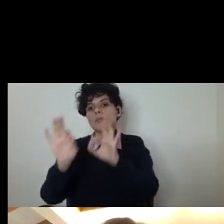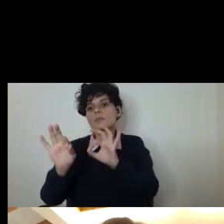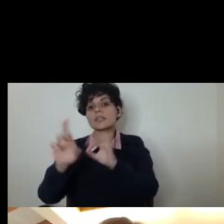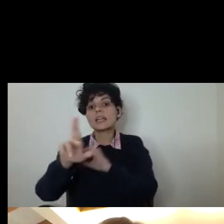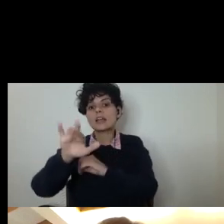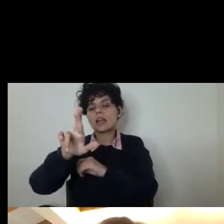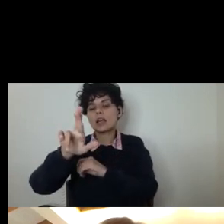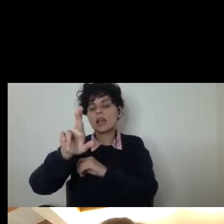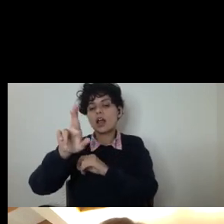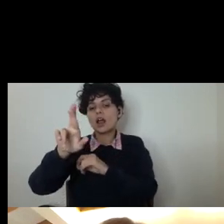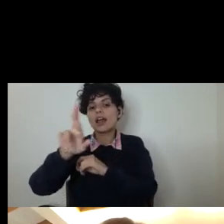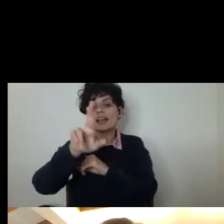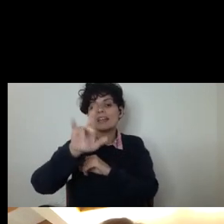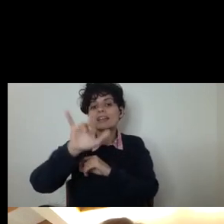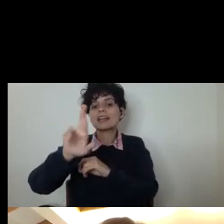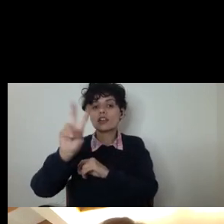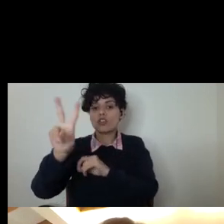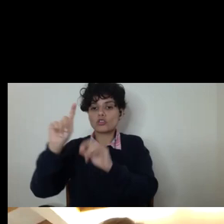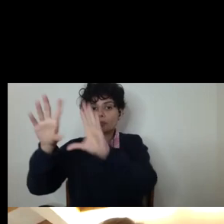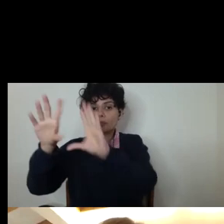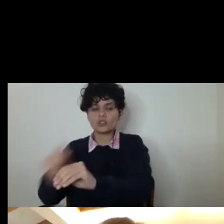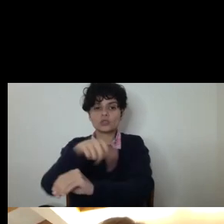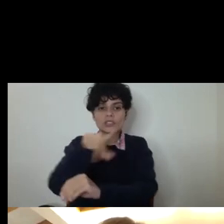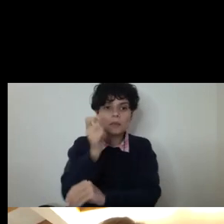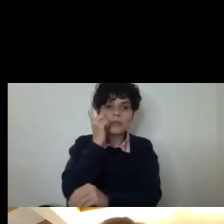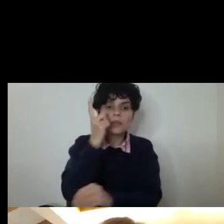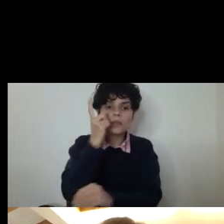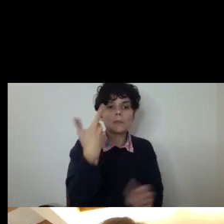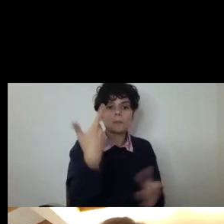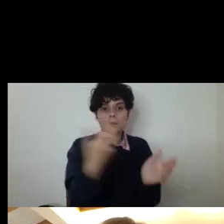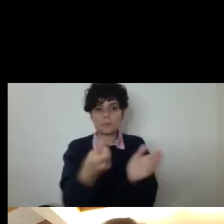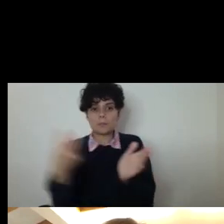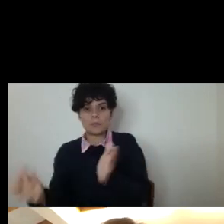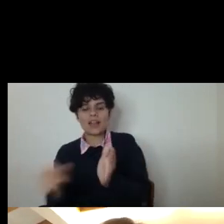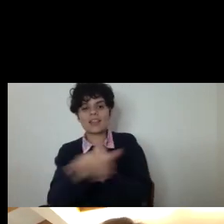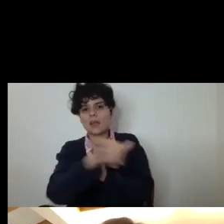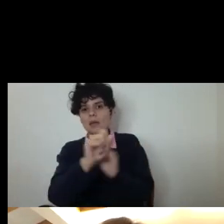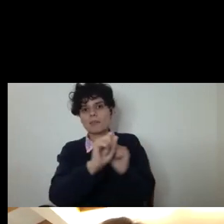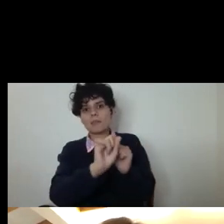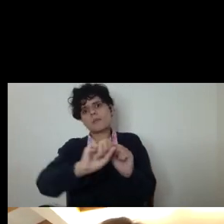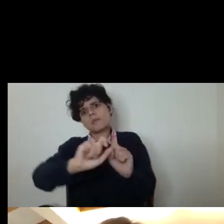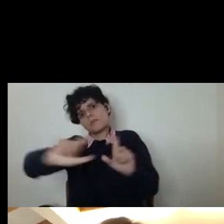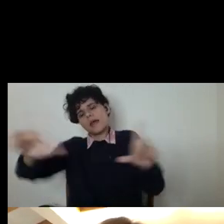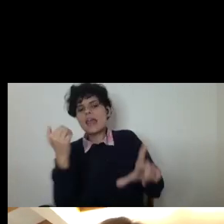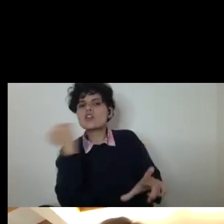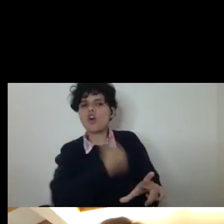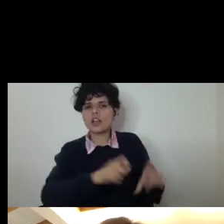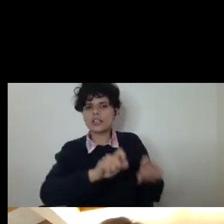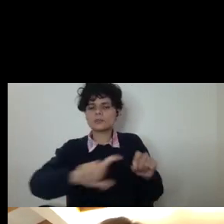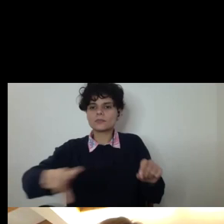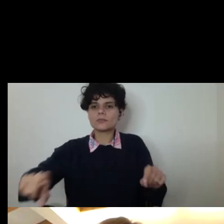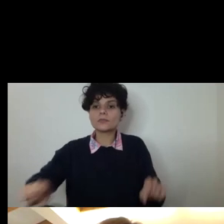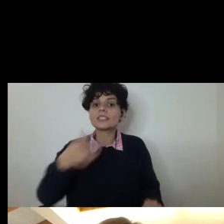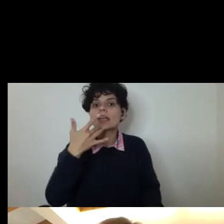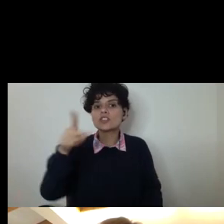RIR2, y ustedes ven como después de 1, 2, 3 inyecciones cometen muchísimos más errores las ratas que están